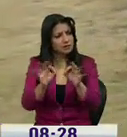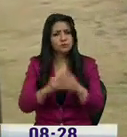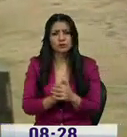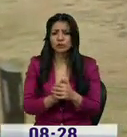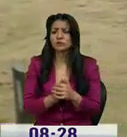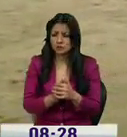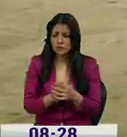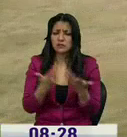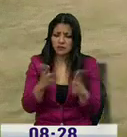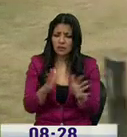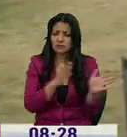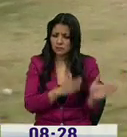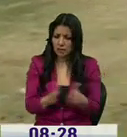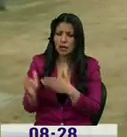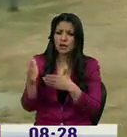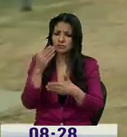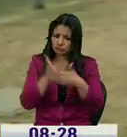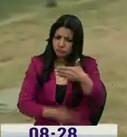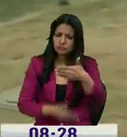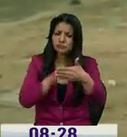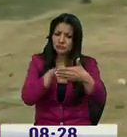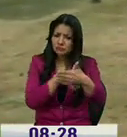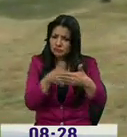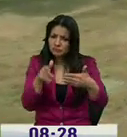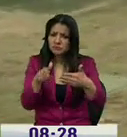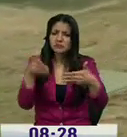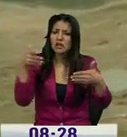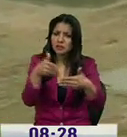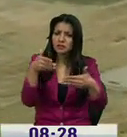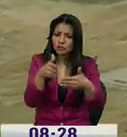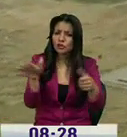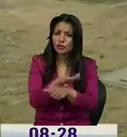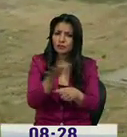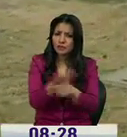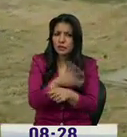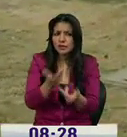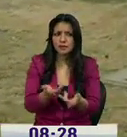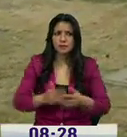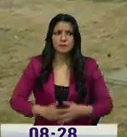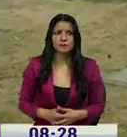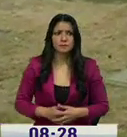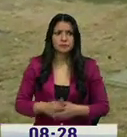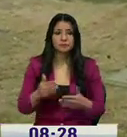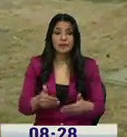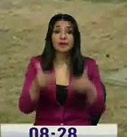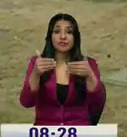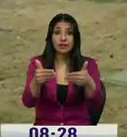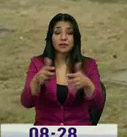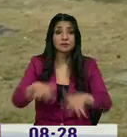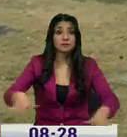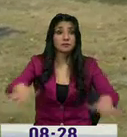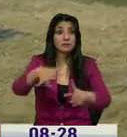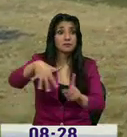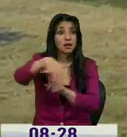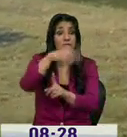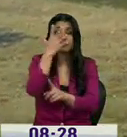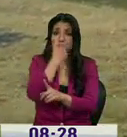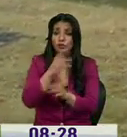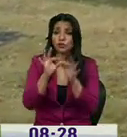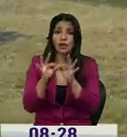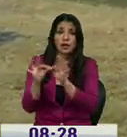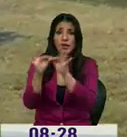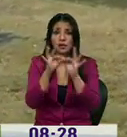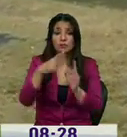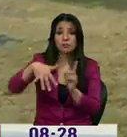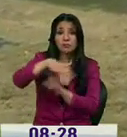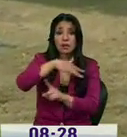por supuesto que le estamos dando atención completa. Fíjate, al frente tenemos un parque muy lindo, que es del